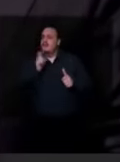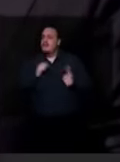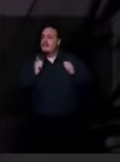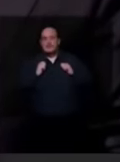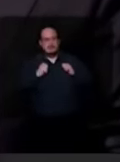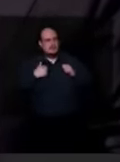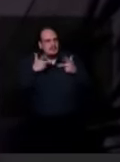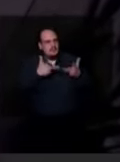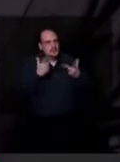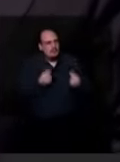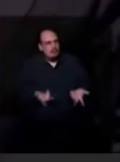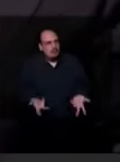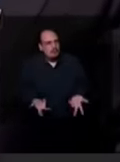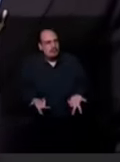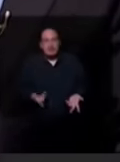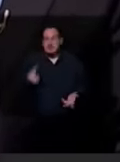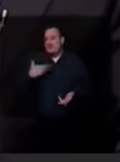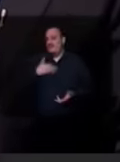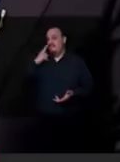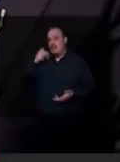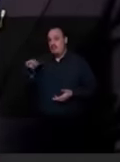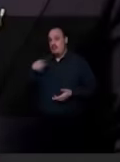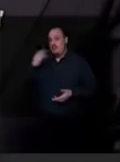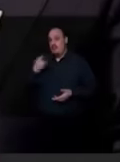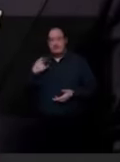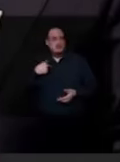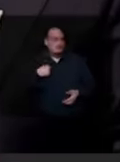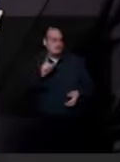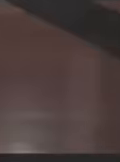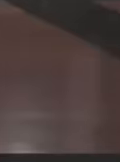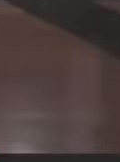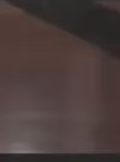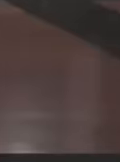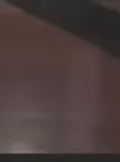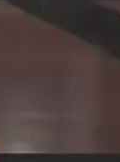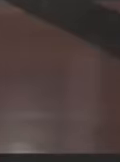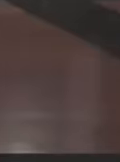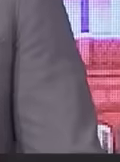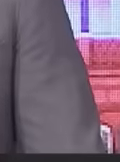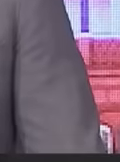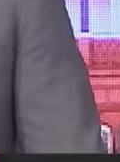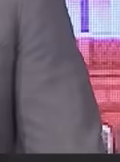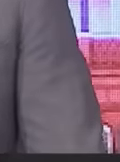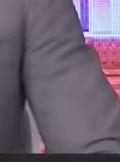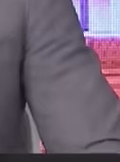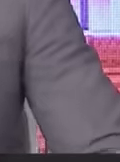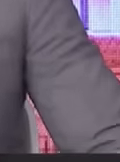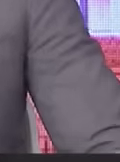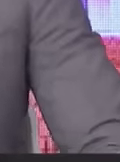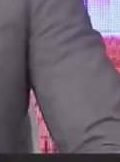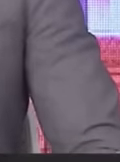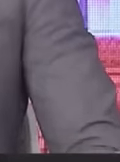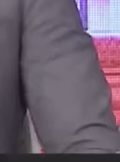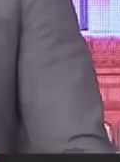es ¿por qué quiere ser presidente de la Argentina? Ahí está, la deben tener preparada. La deben tener preparada y